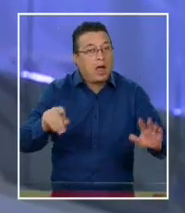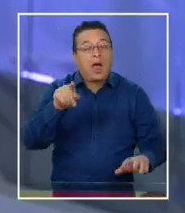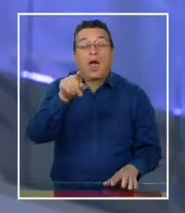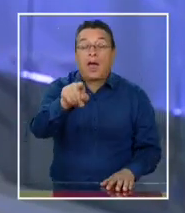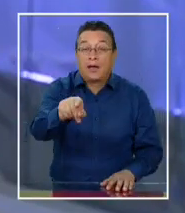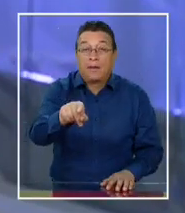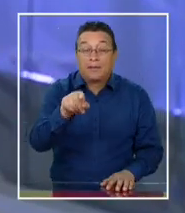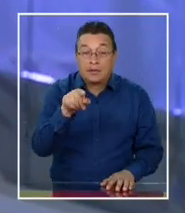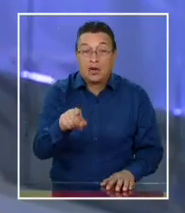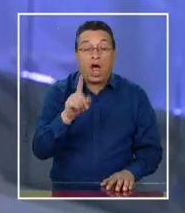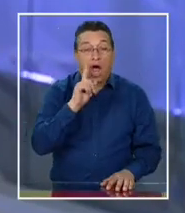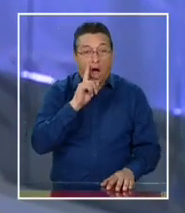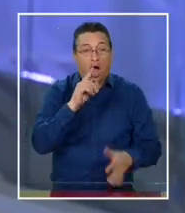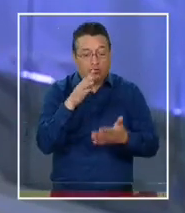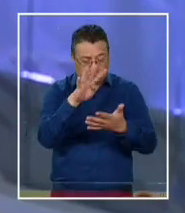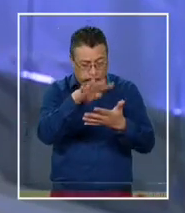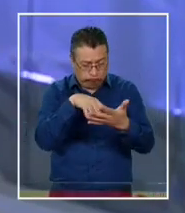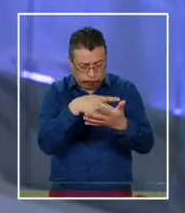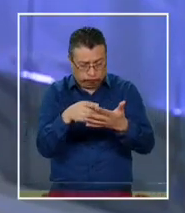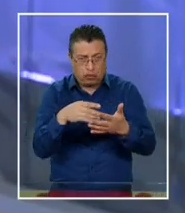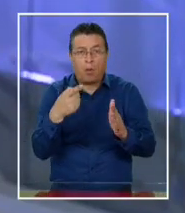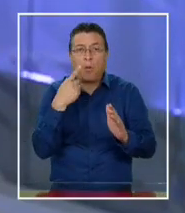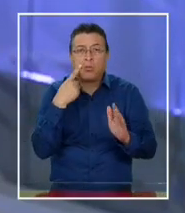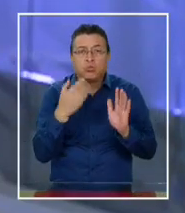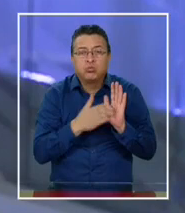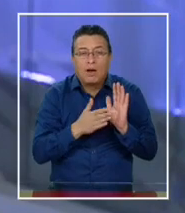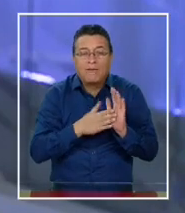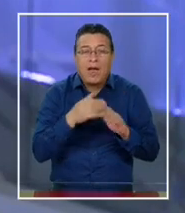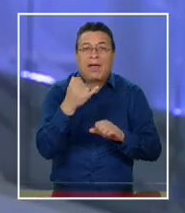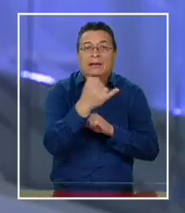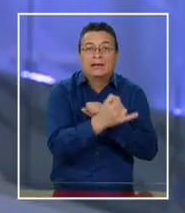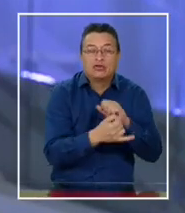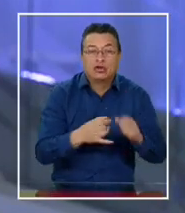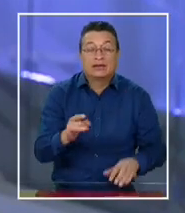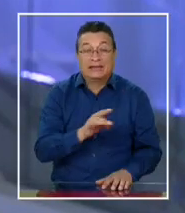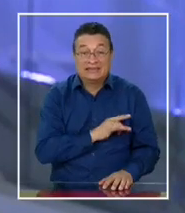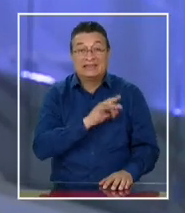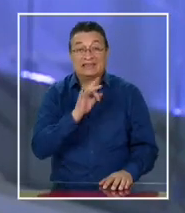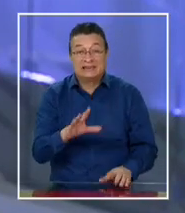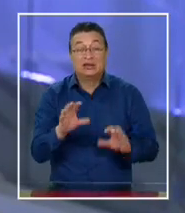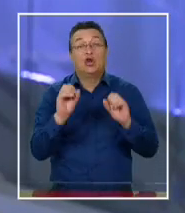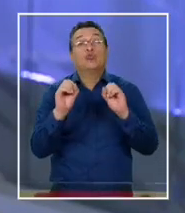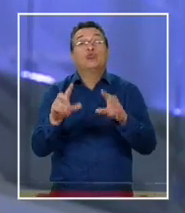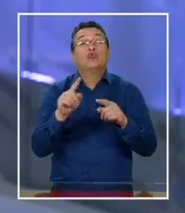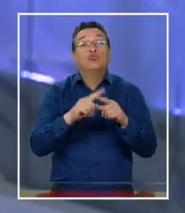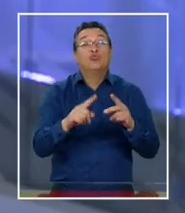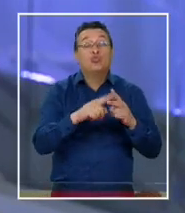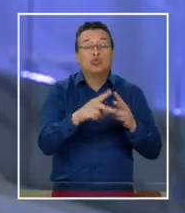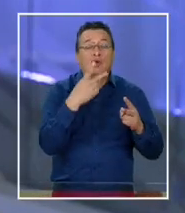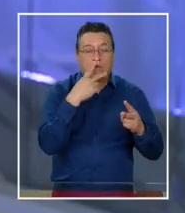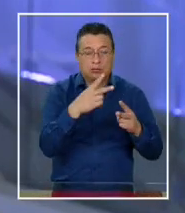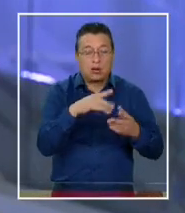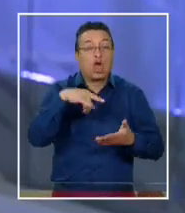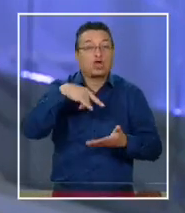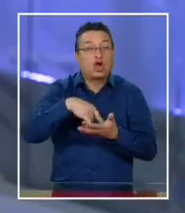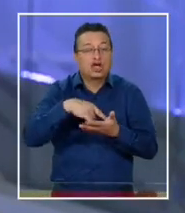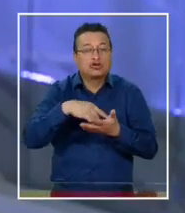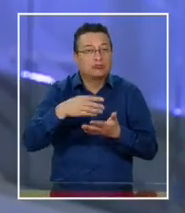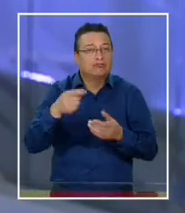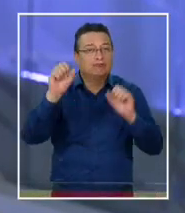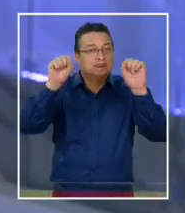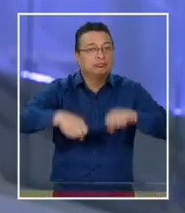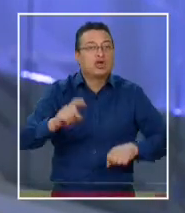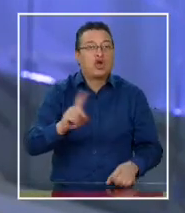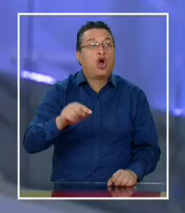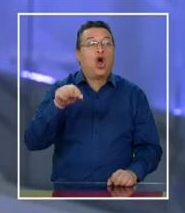ahí hay fórmulas probadas internacionalmente que en chile se han intentado muchas veces y nunca se han logrado pasar en el congreso Y